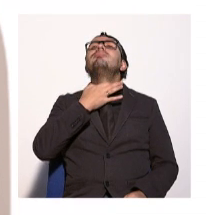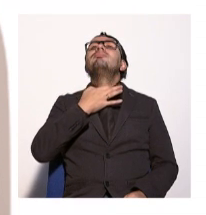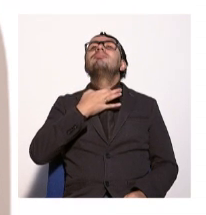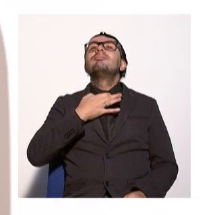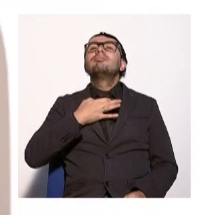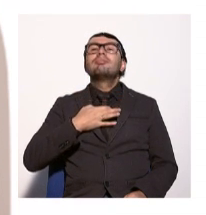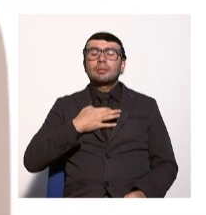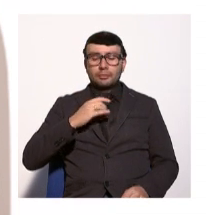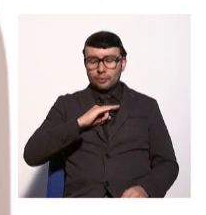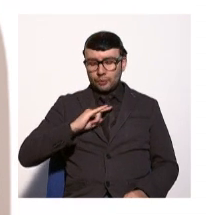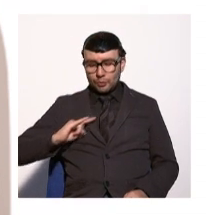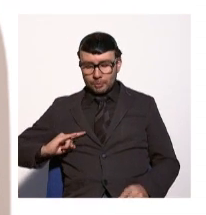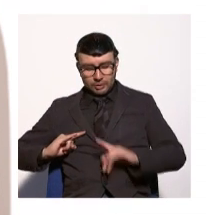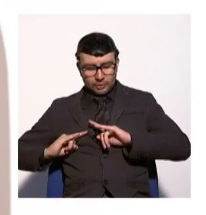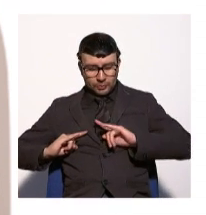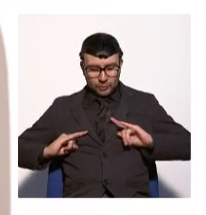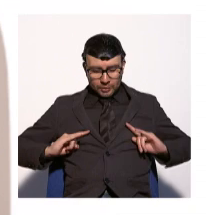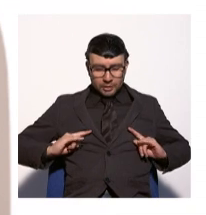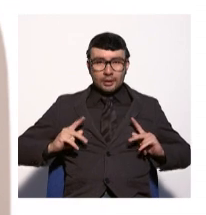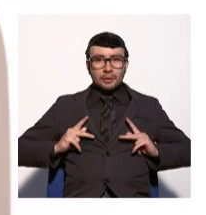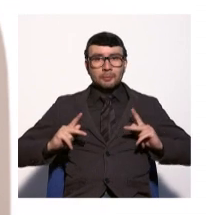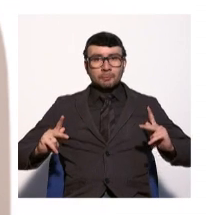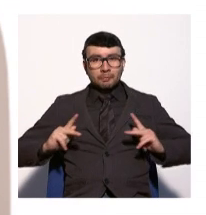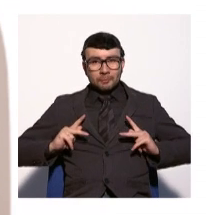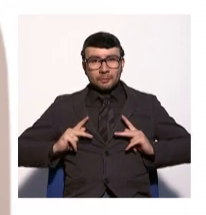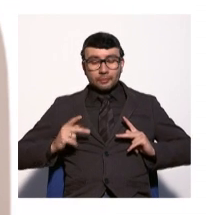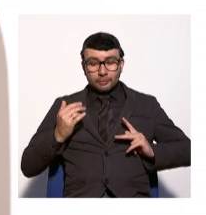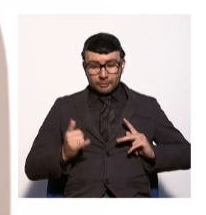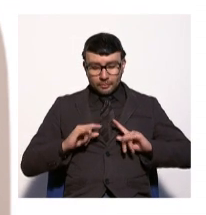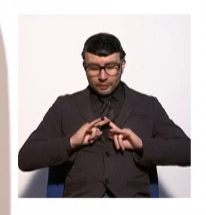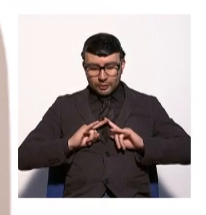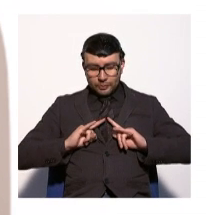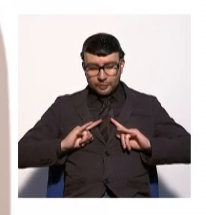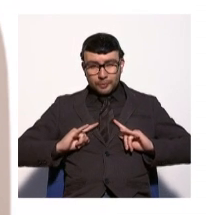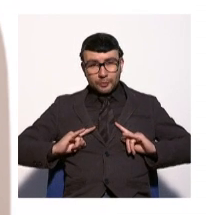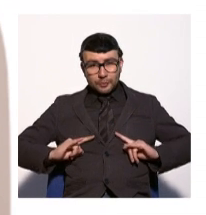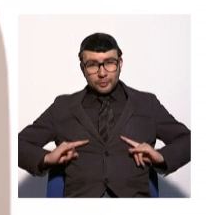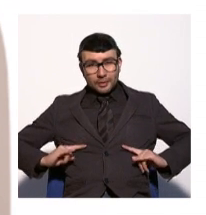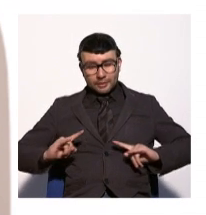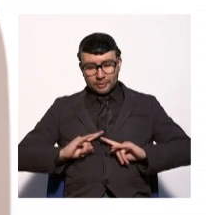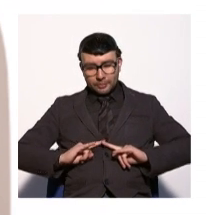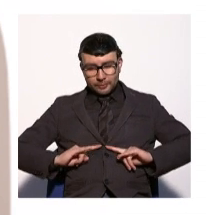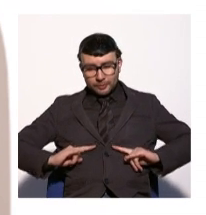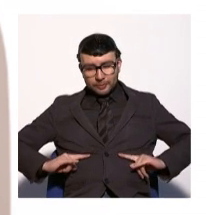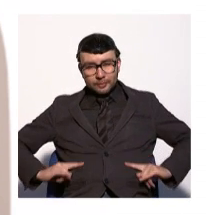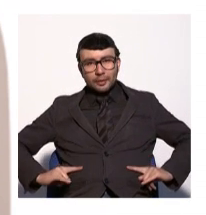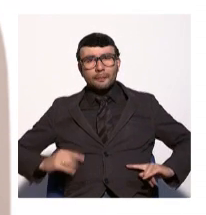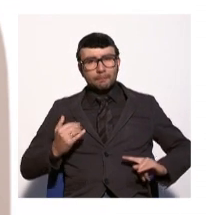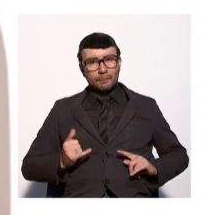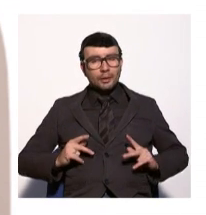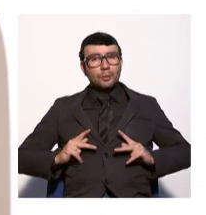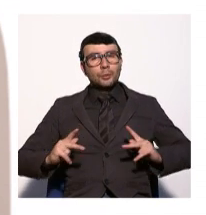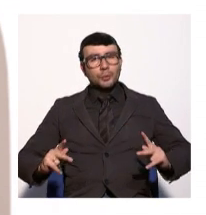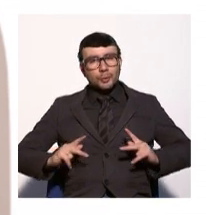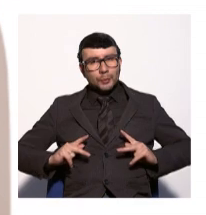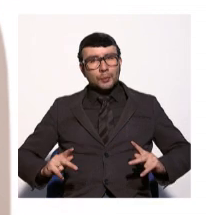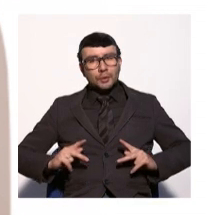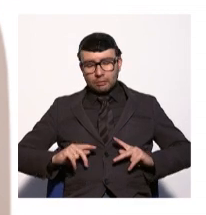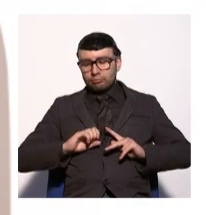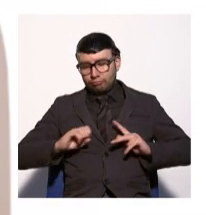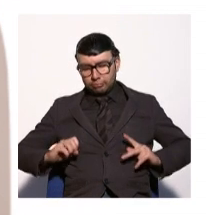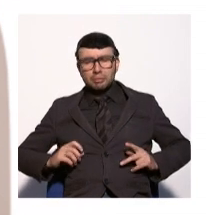dividen bronquios y bronquiolos por donde van llegando los tubitos hasta la parte final de el pulmón